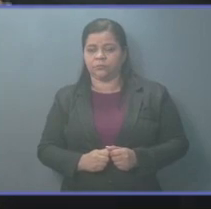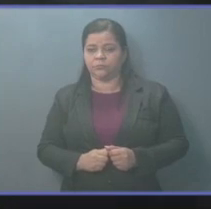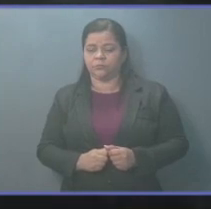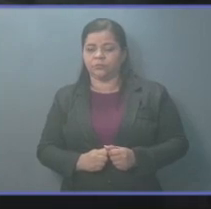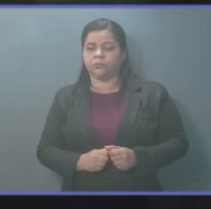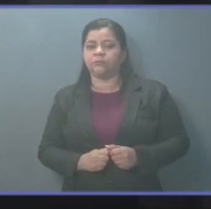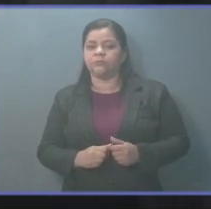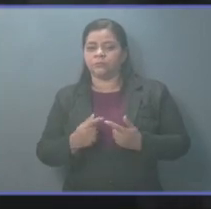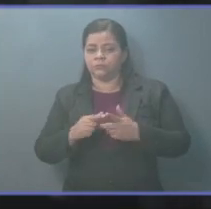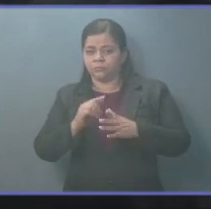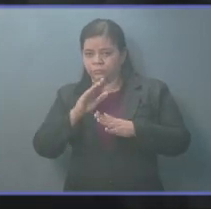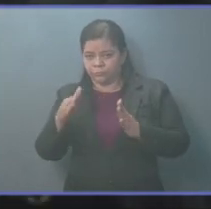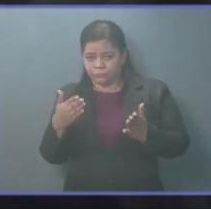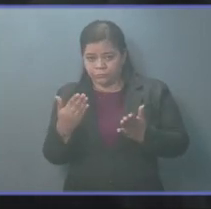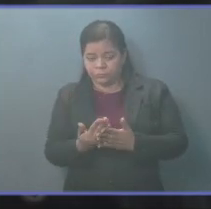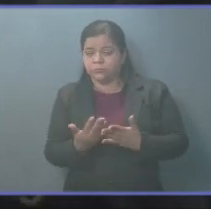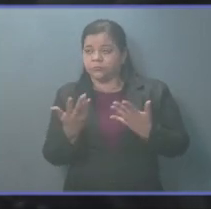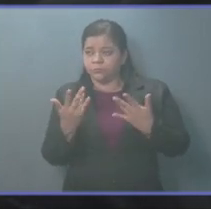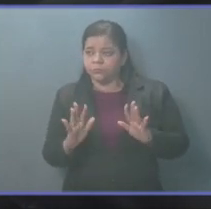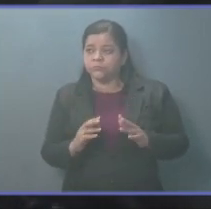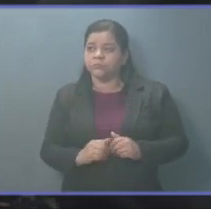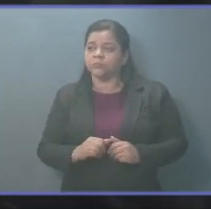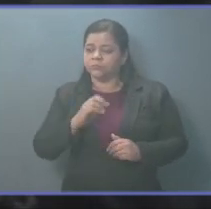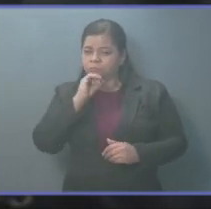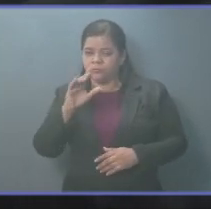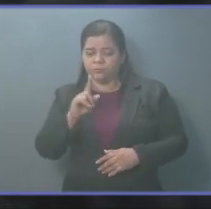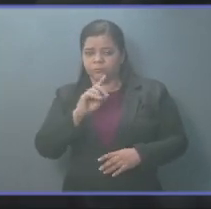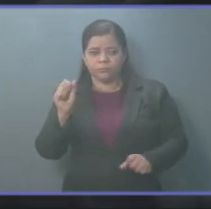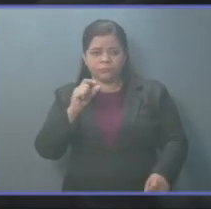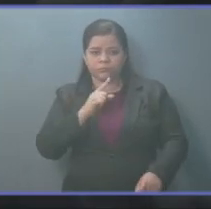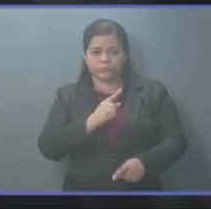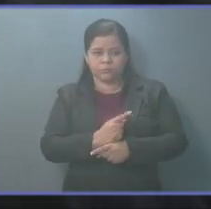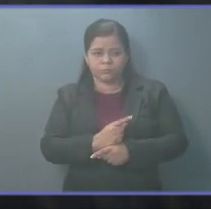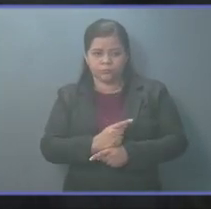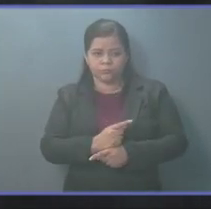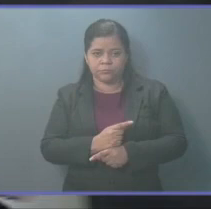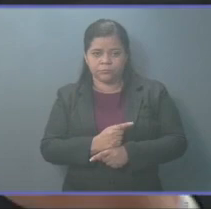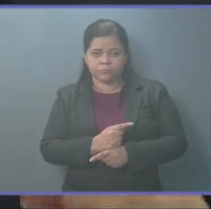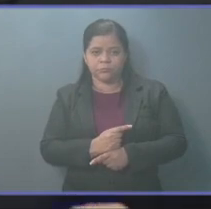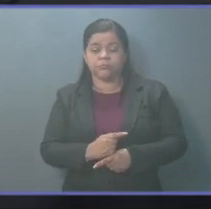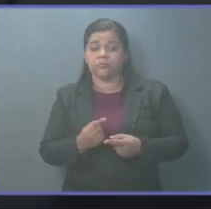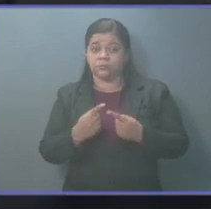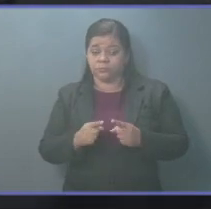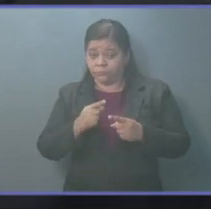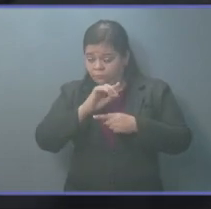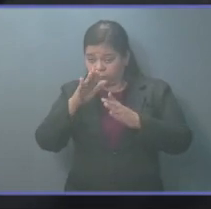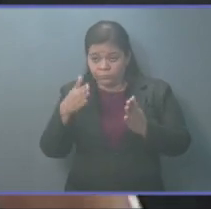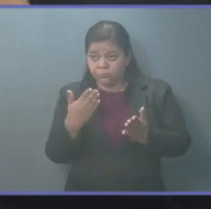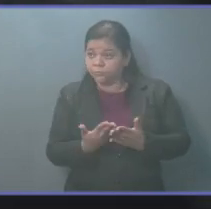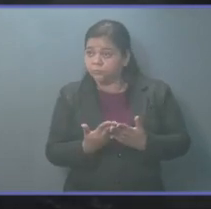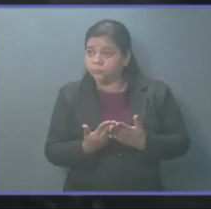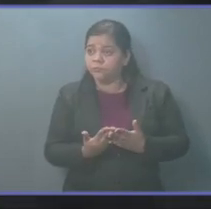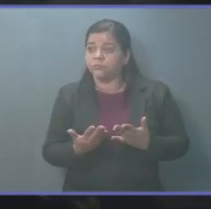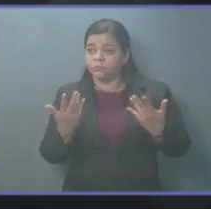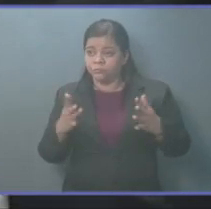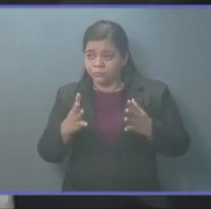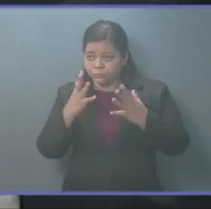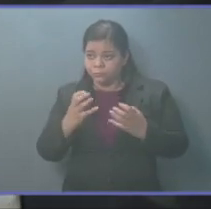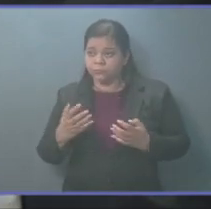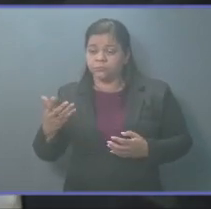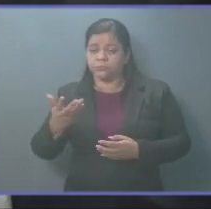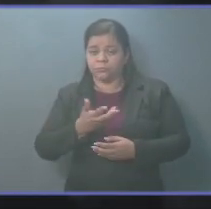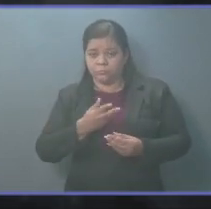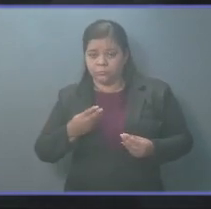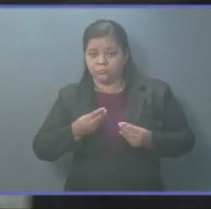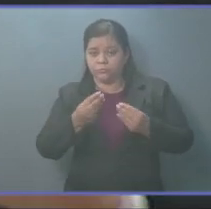debería usted saber que esa actividad es ilícita y que en consecuencia usted no debe de acompañarlo. Le voy a citar un